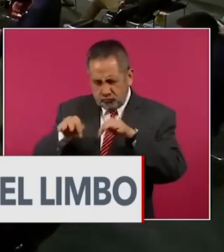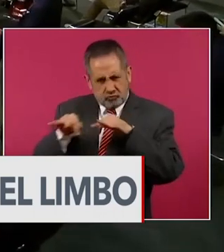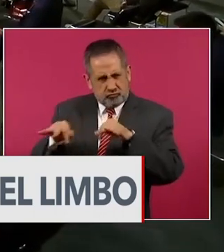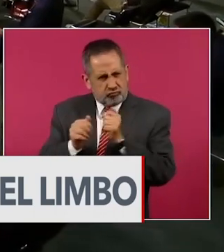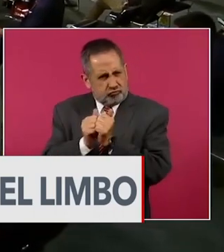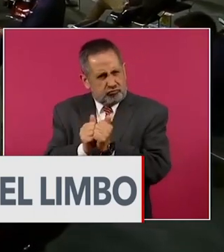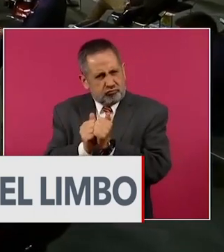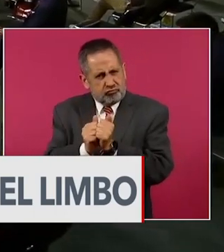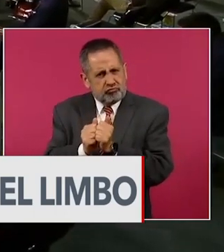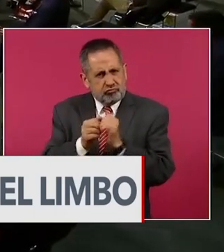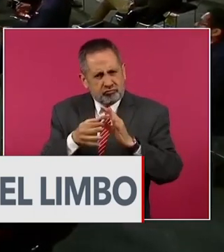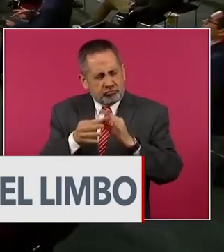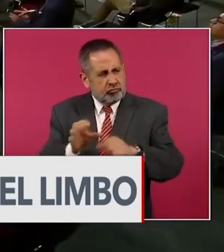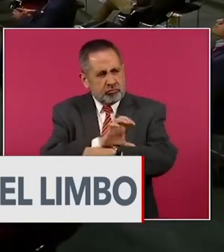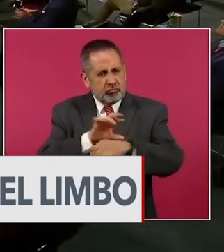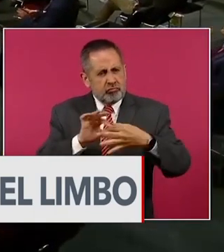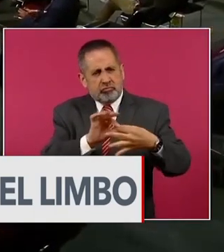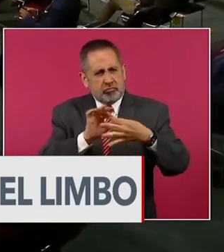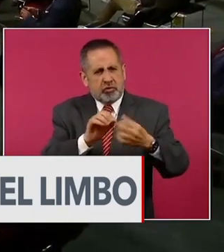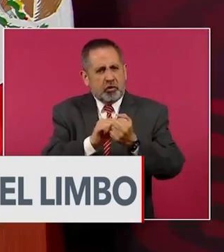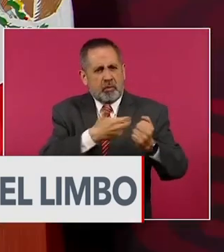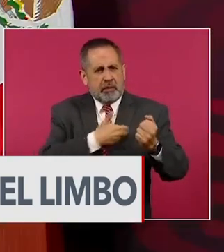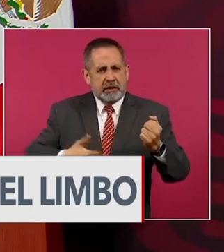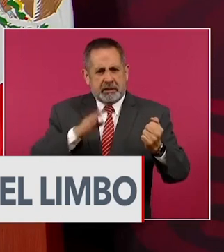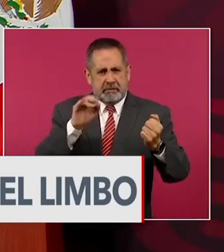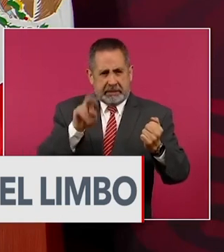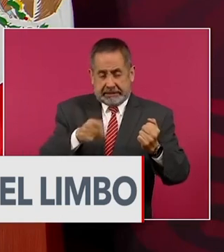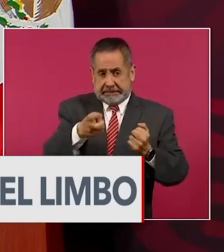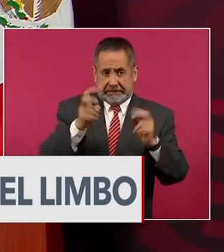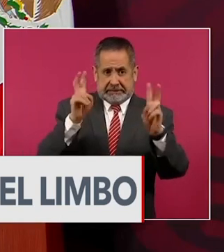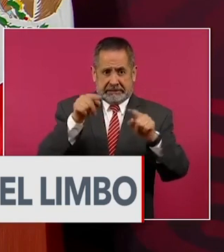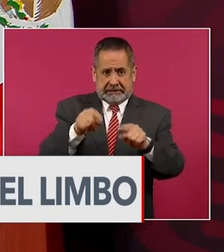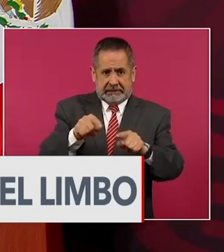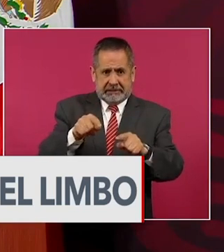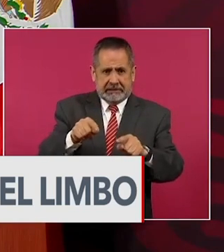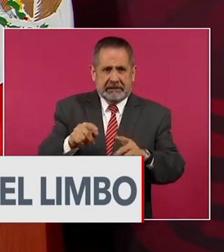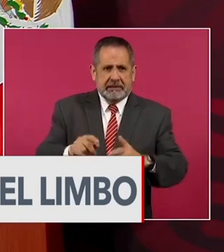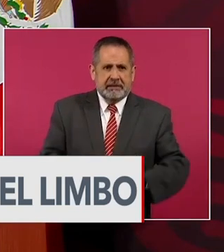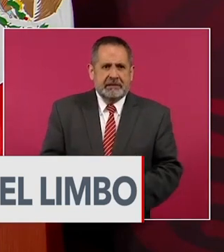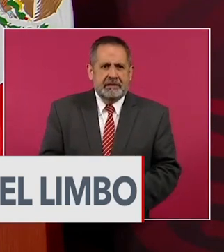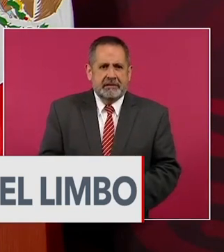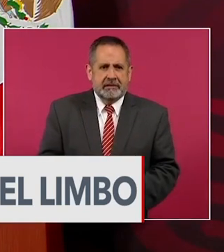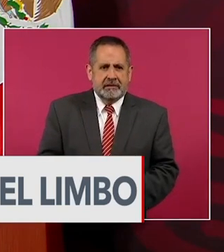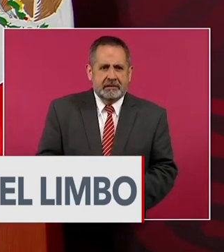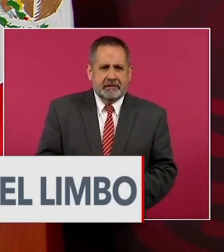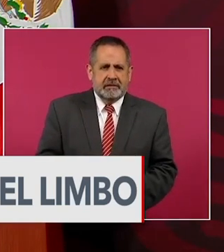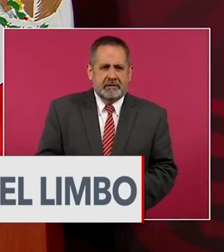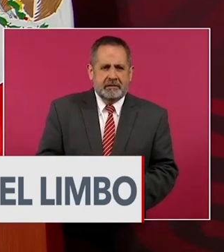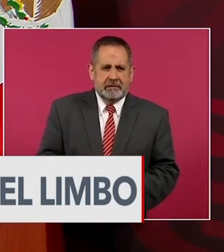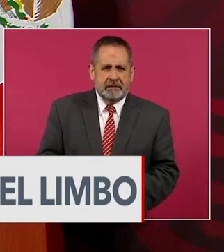manera coordinada con el presidente Biden en ese tema, muy bien, y